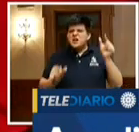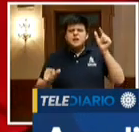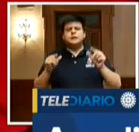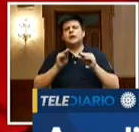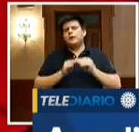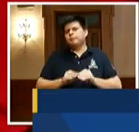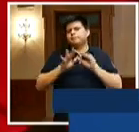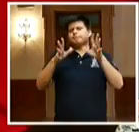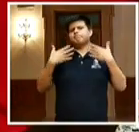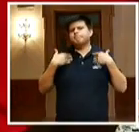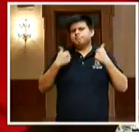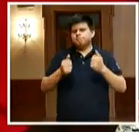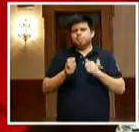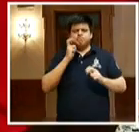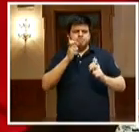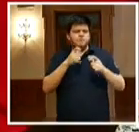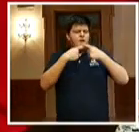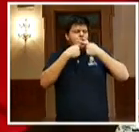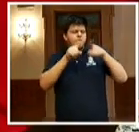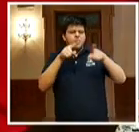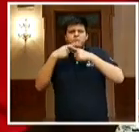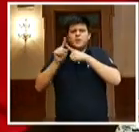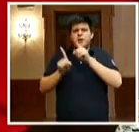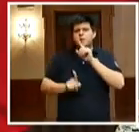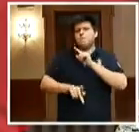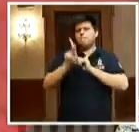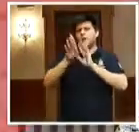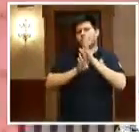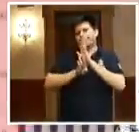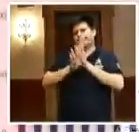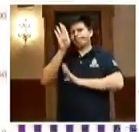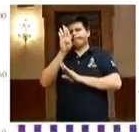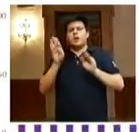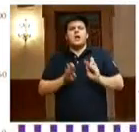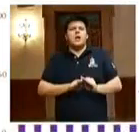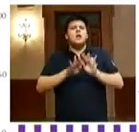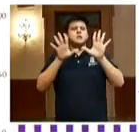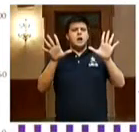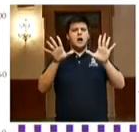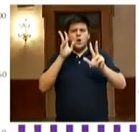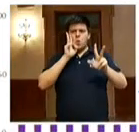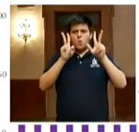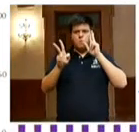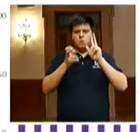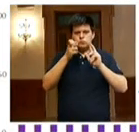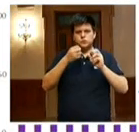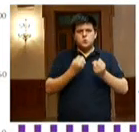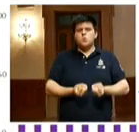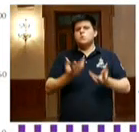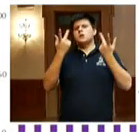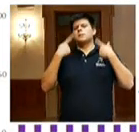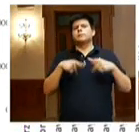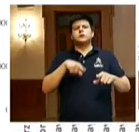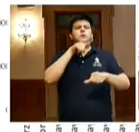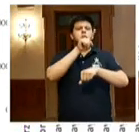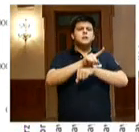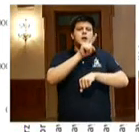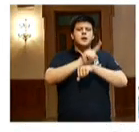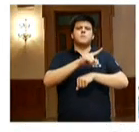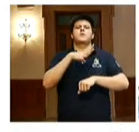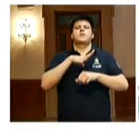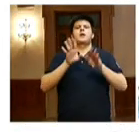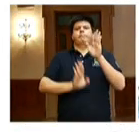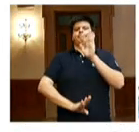clara la tendencia ascendente en la presentación del número de casos diariamente en el